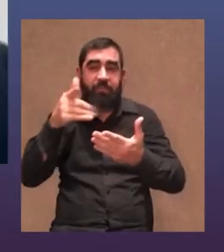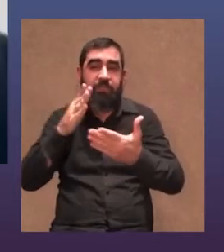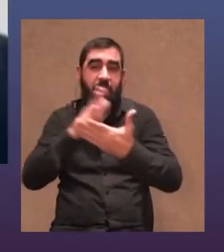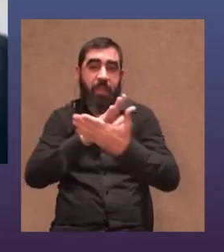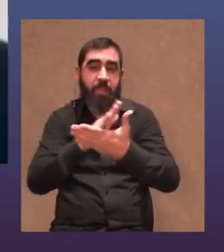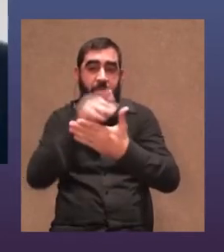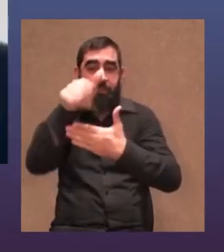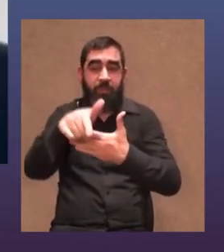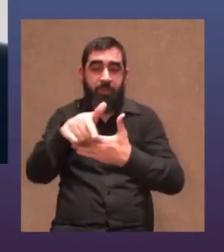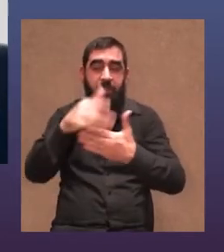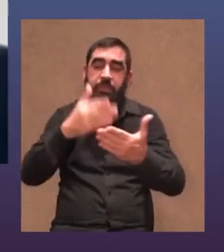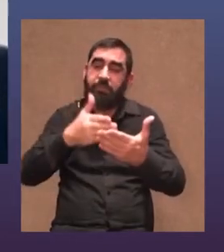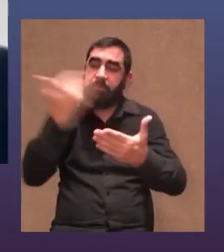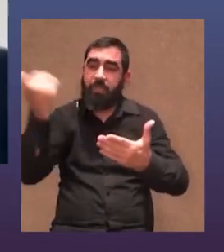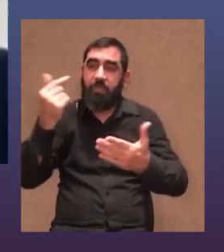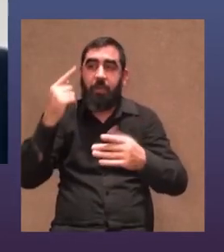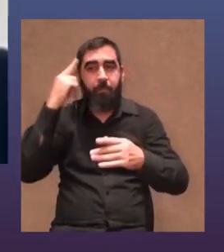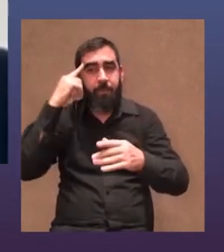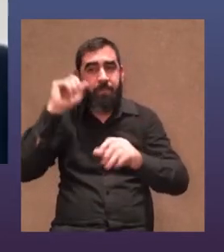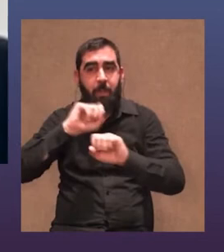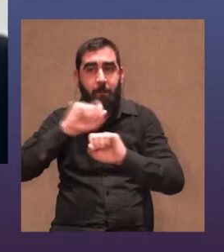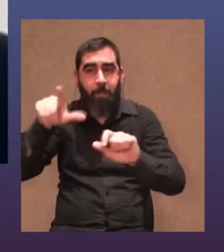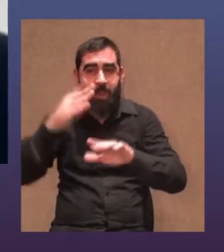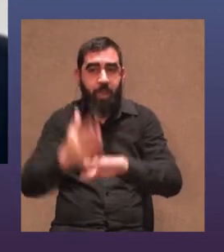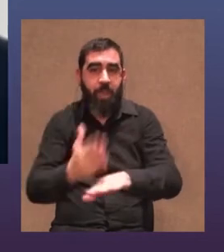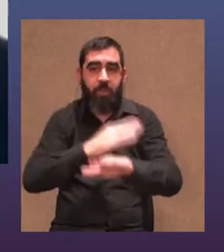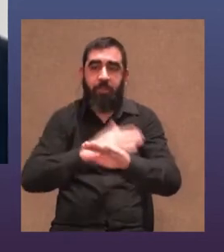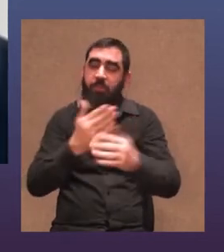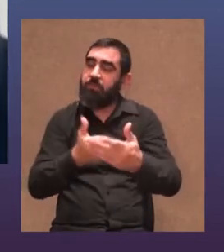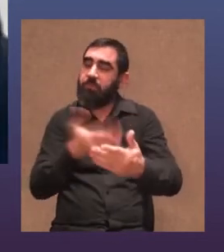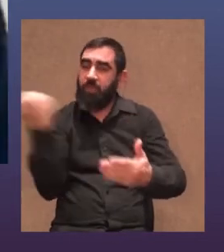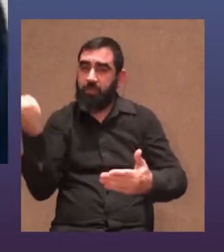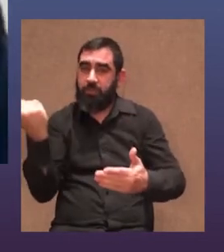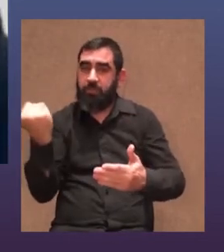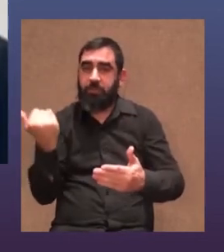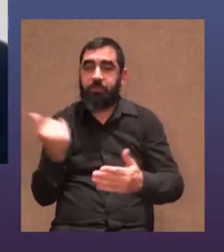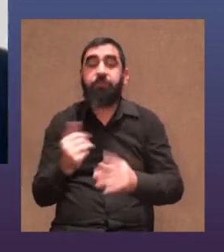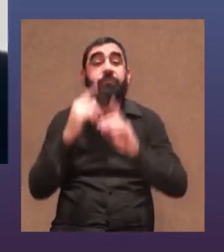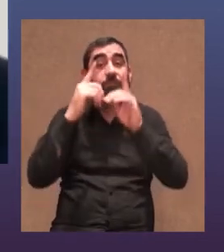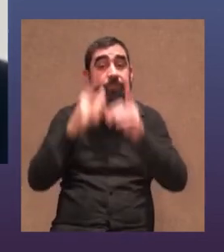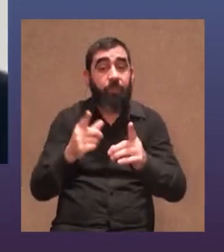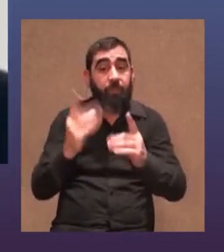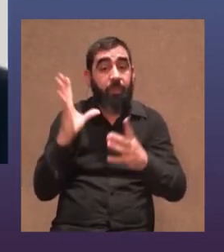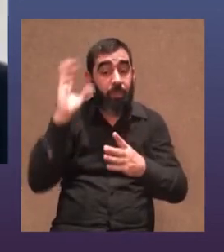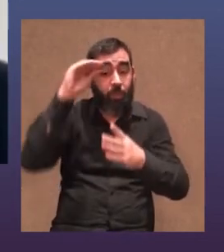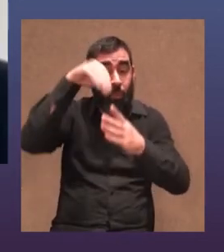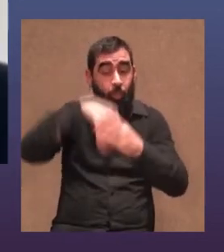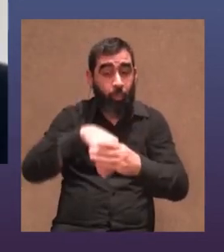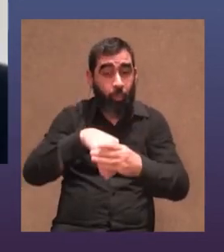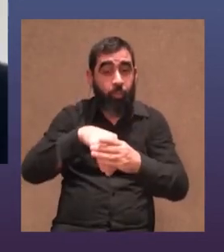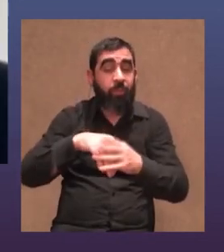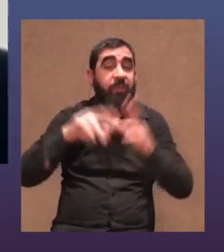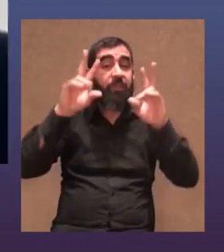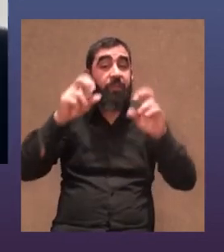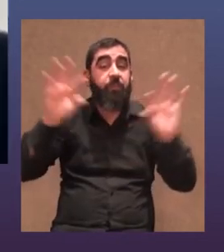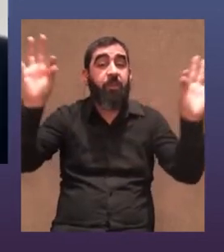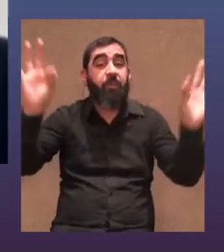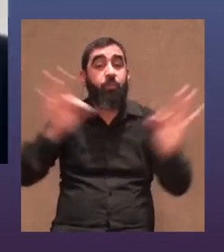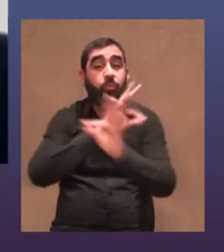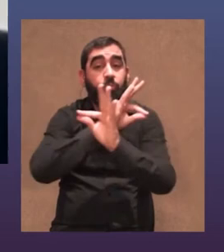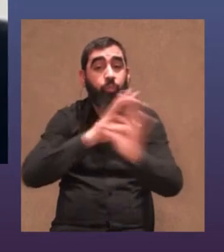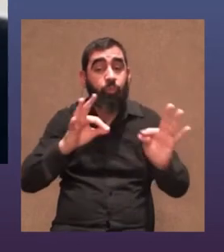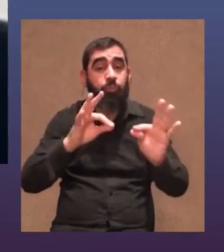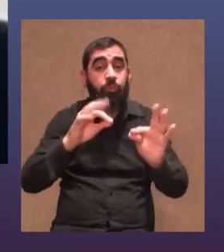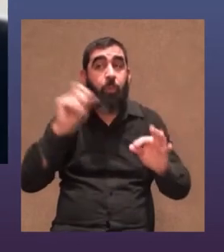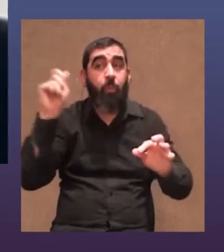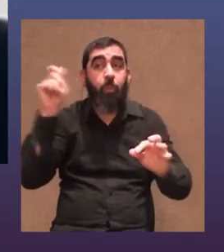de eliminar esos prejuicios, y de incorporar lo que es la música